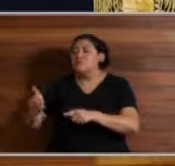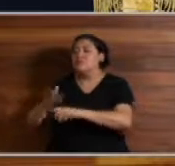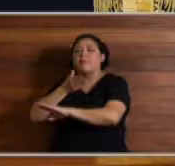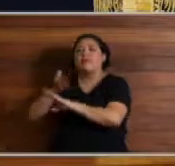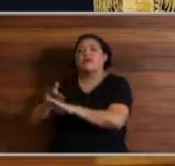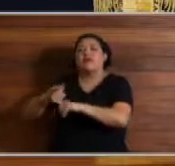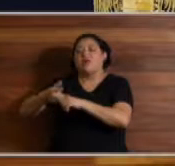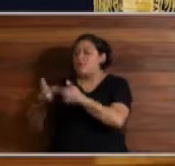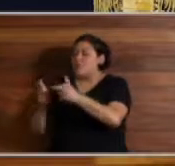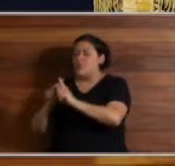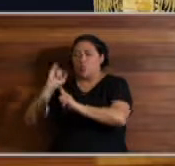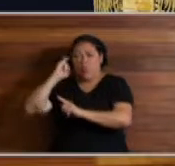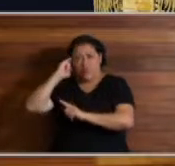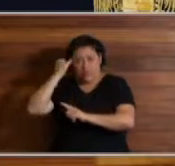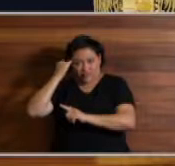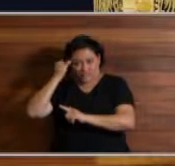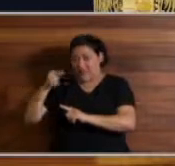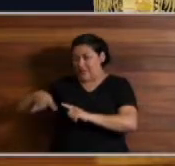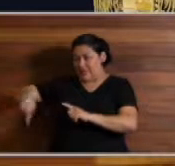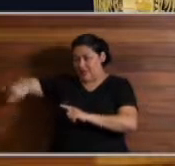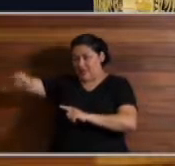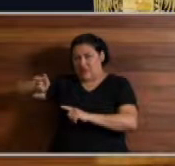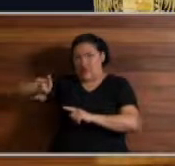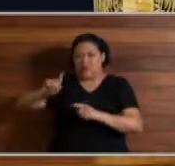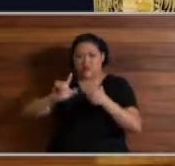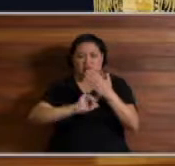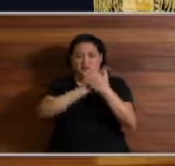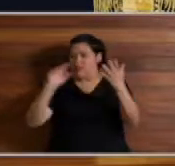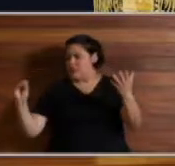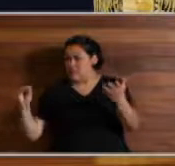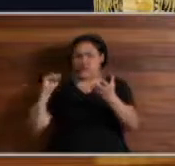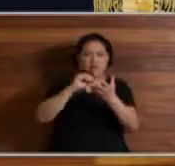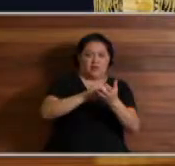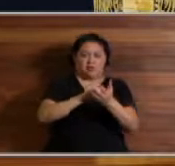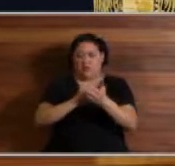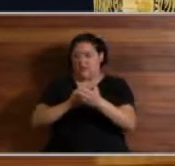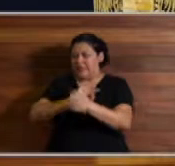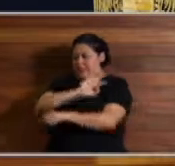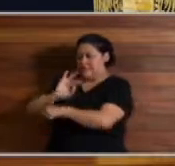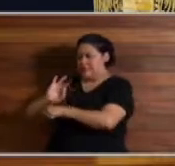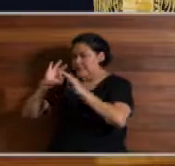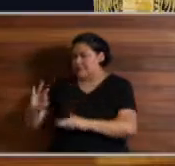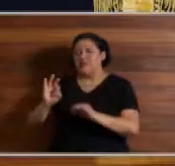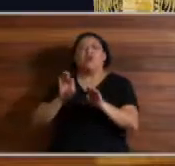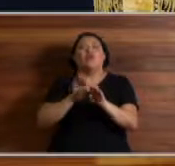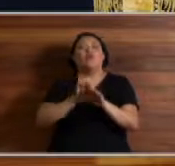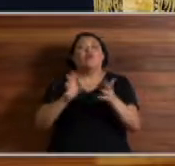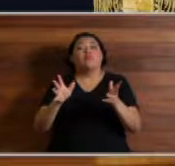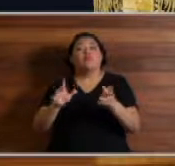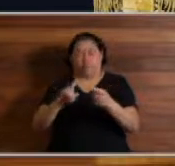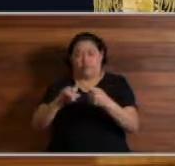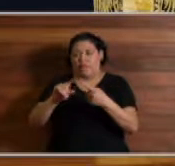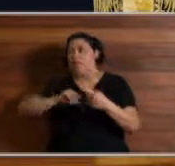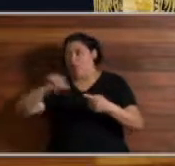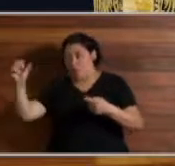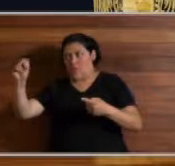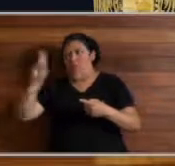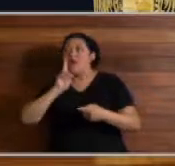Muy bien. Ahora vemos si se anima alguno de nuestros expertos a responder. Pedro Hernández